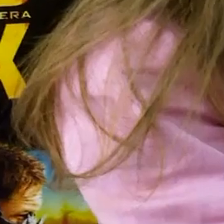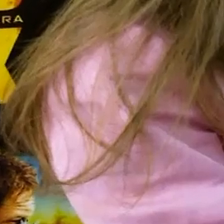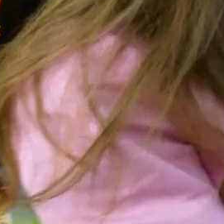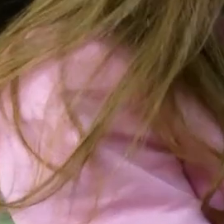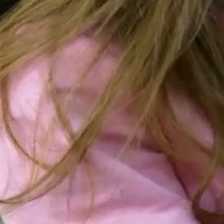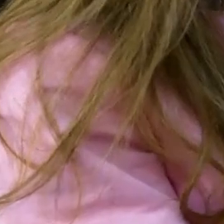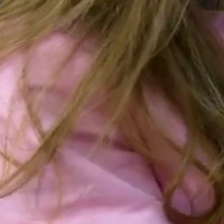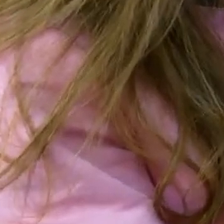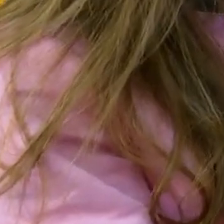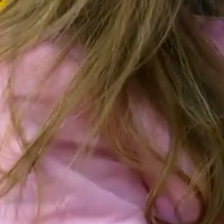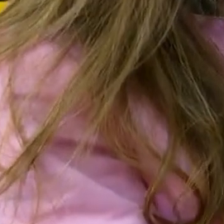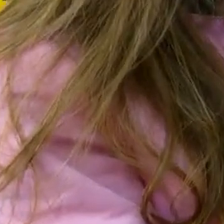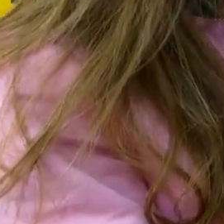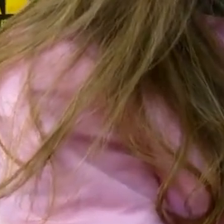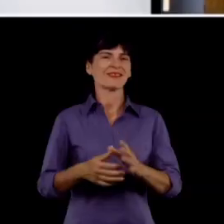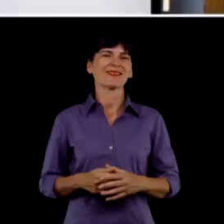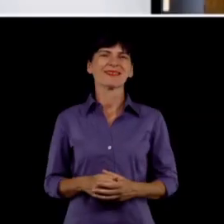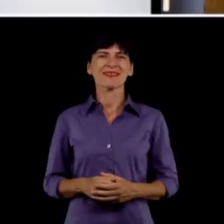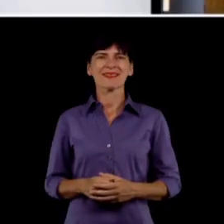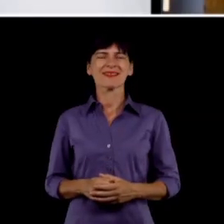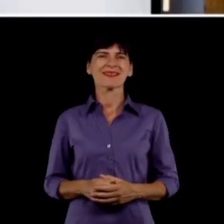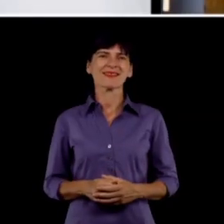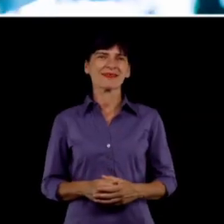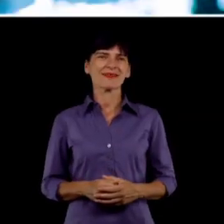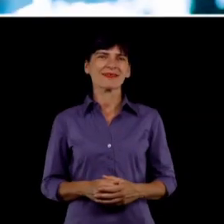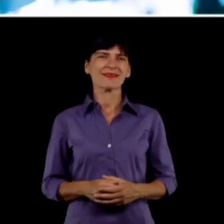contenidos, sino que además hay una interpretación, ¿no?